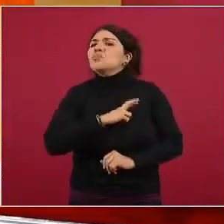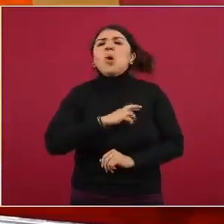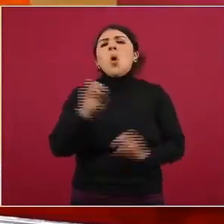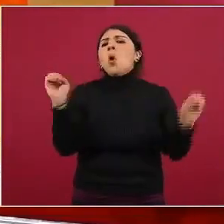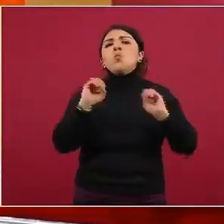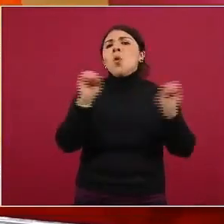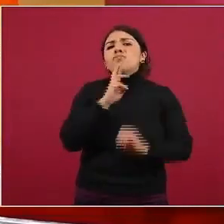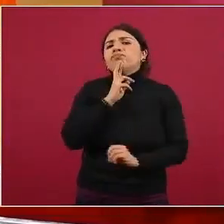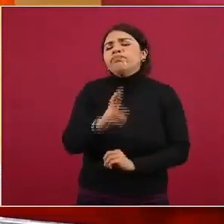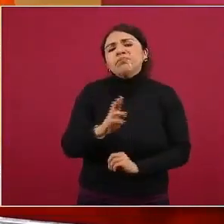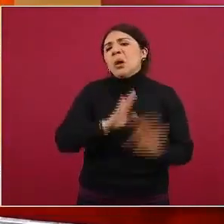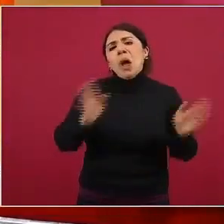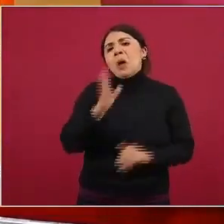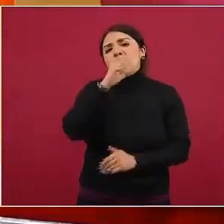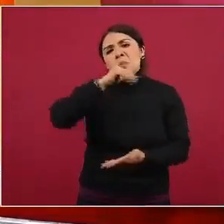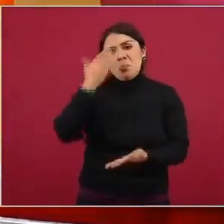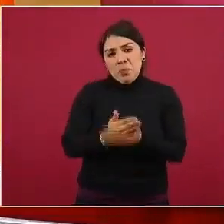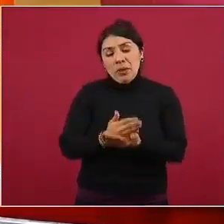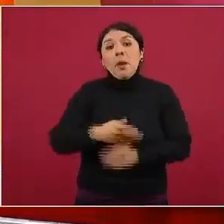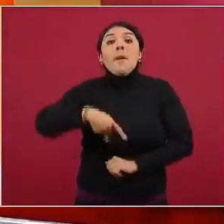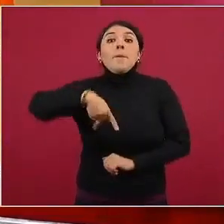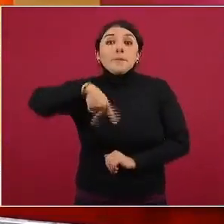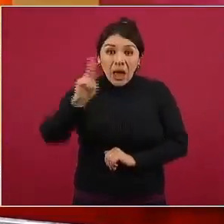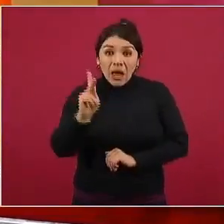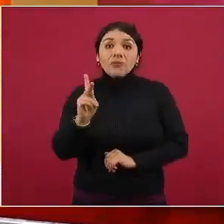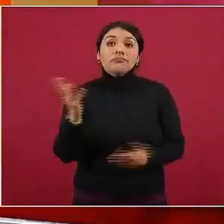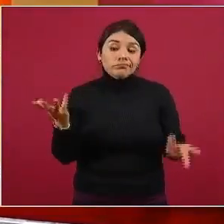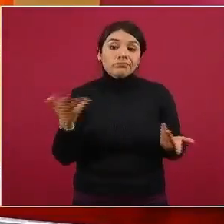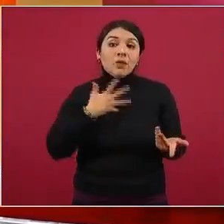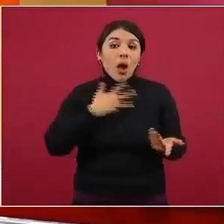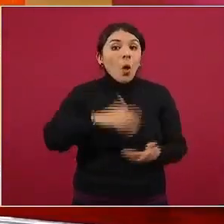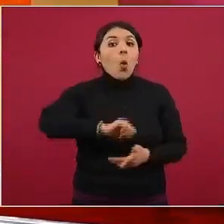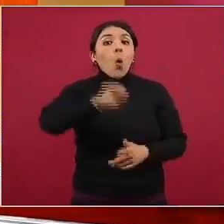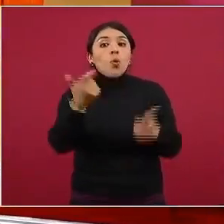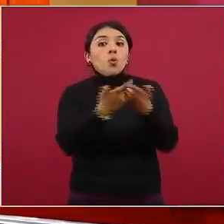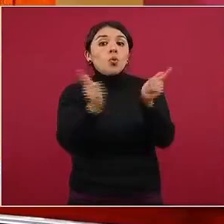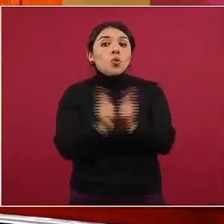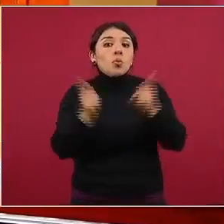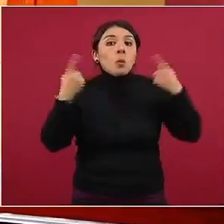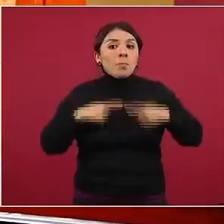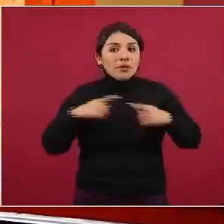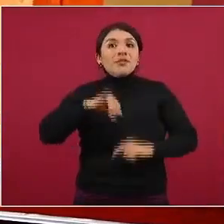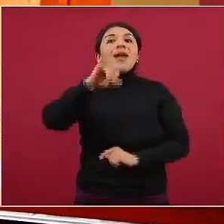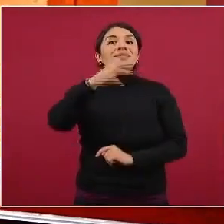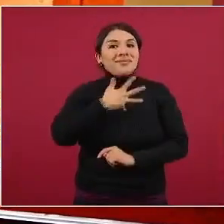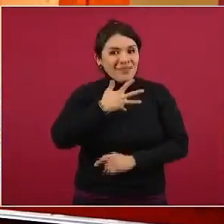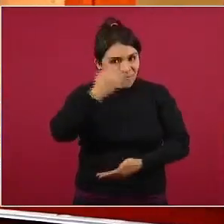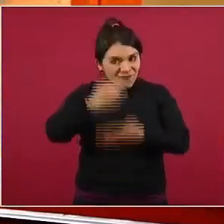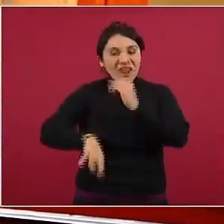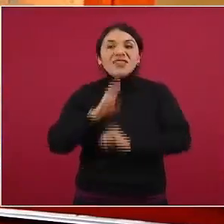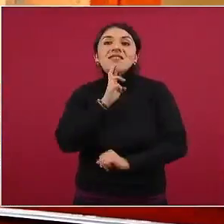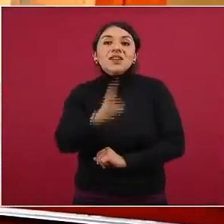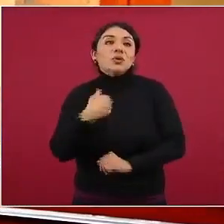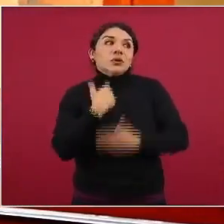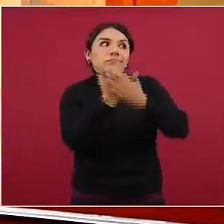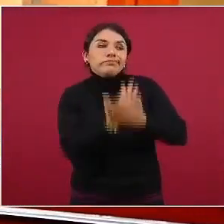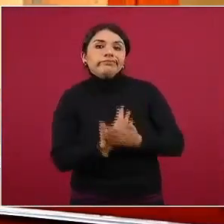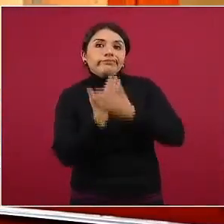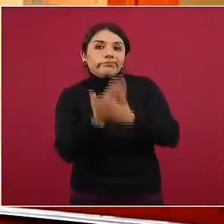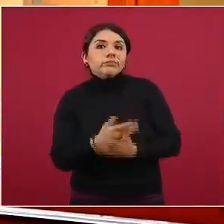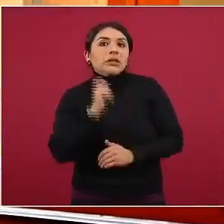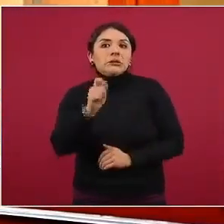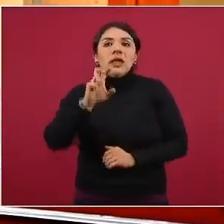como que no tienen posibilidad de resultados. Sin embargo, hay un grupo de individuos que sí tienen posibilidad de resultados, que estamos esperando, que